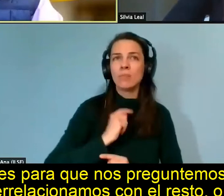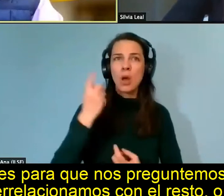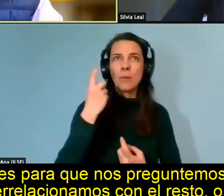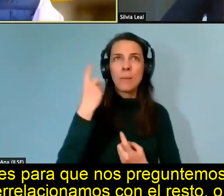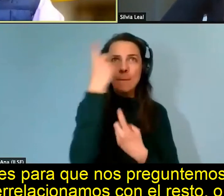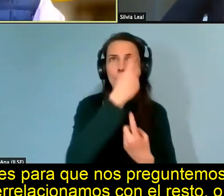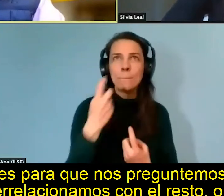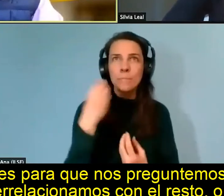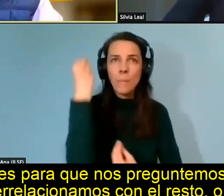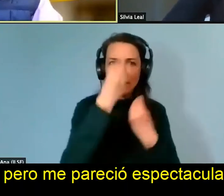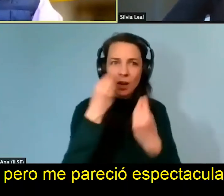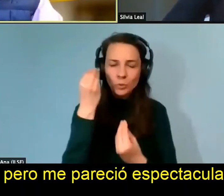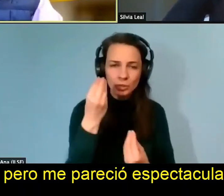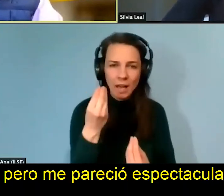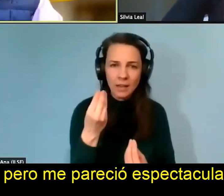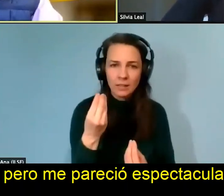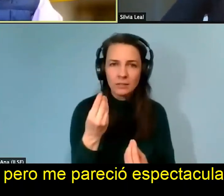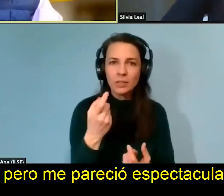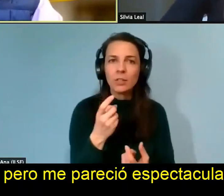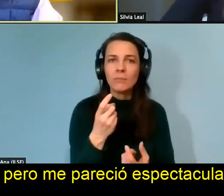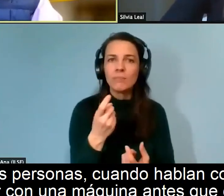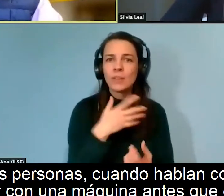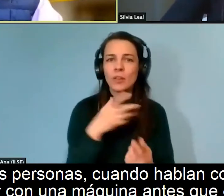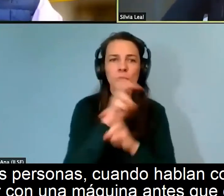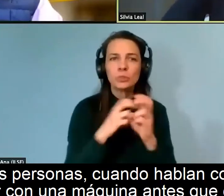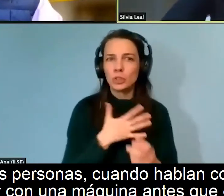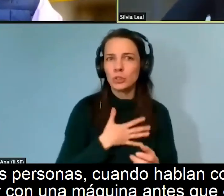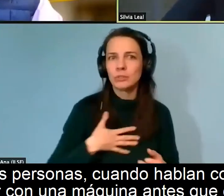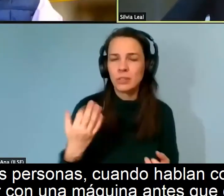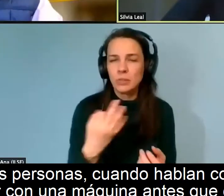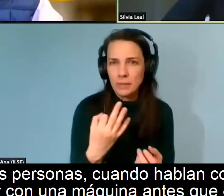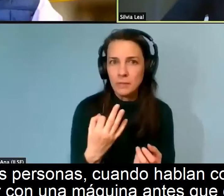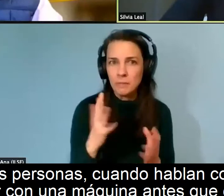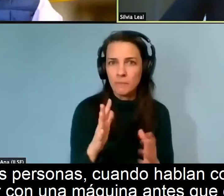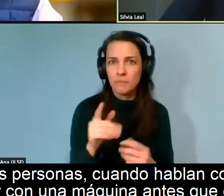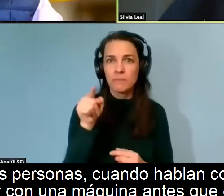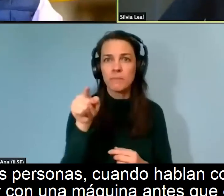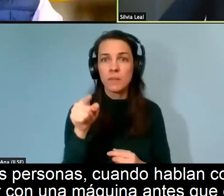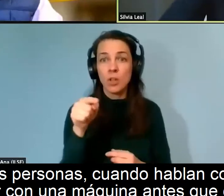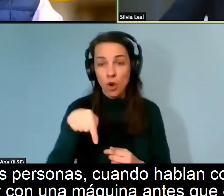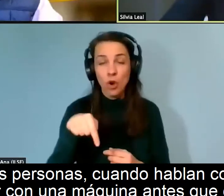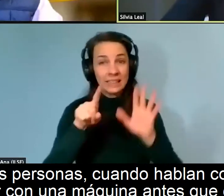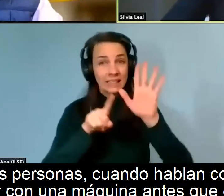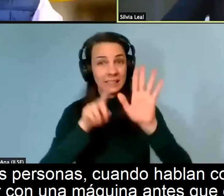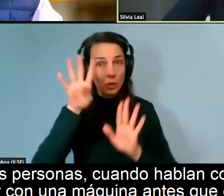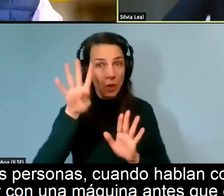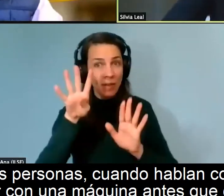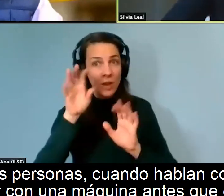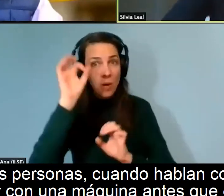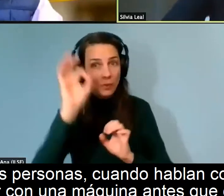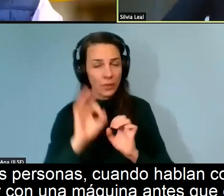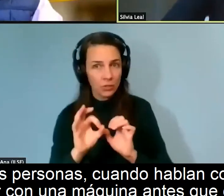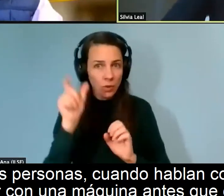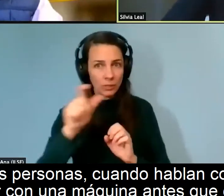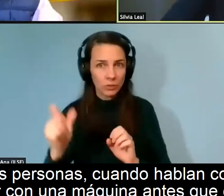bien por qué, pero una película a mí me pareció espectacular, ¿no? Como la claro, y tecnología. hoy el 69% de las personas, cuando hablan con una